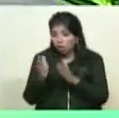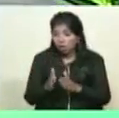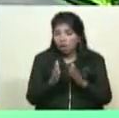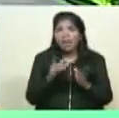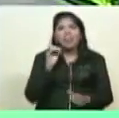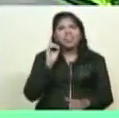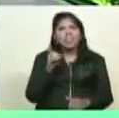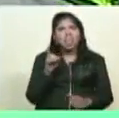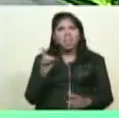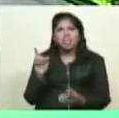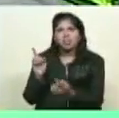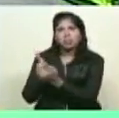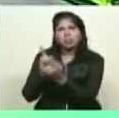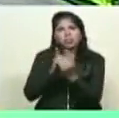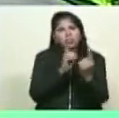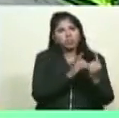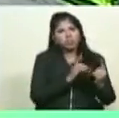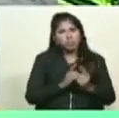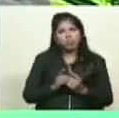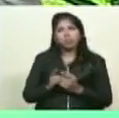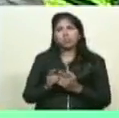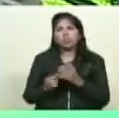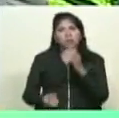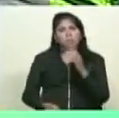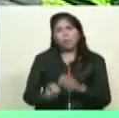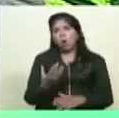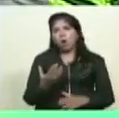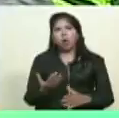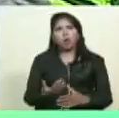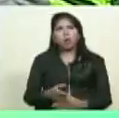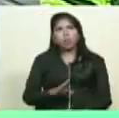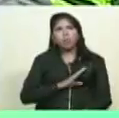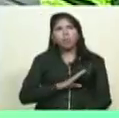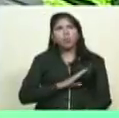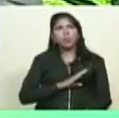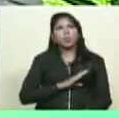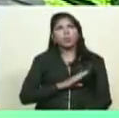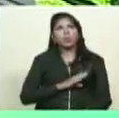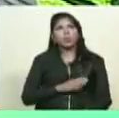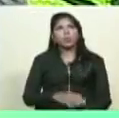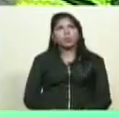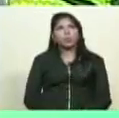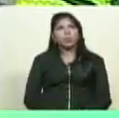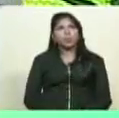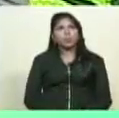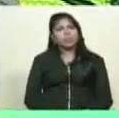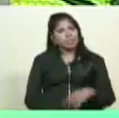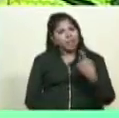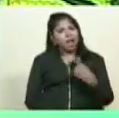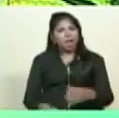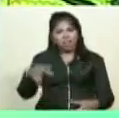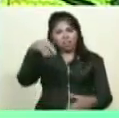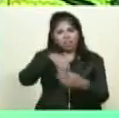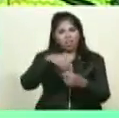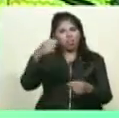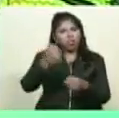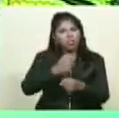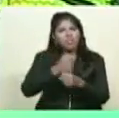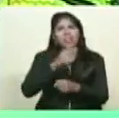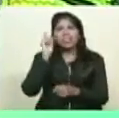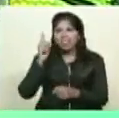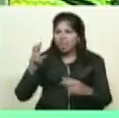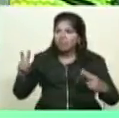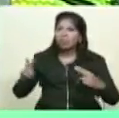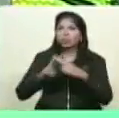las fuerzas creativas, de las fuerzas revolucionarias, de las fuerzas de batalla que tienen la clase obrera. Tienen que ir al encuentro de